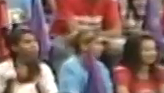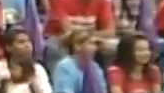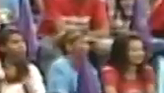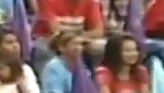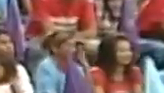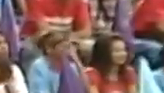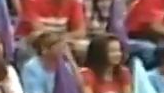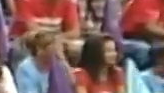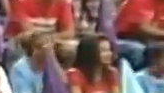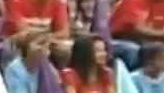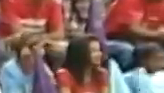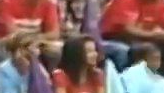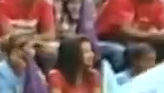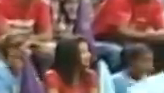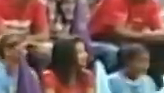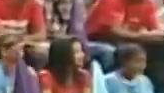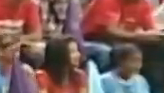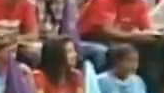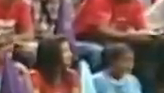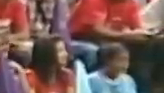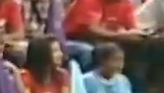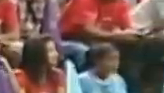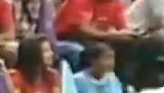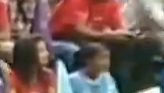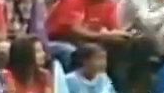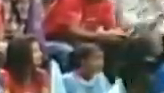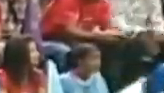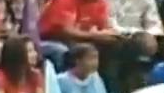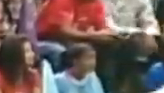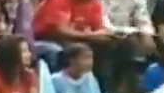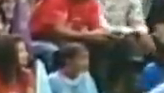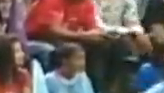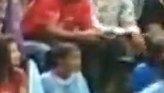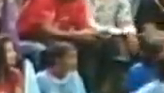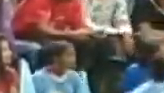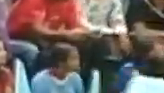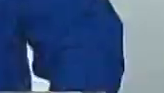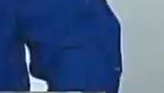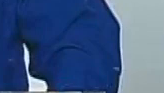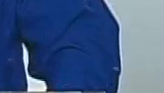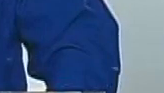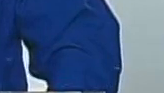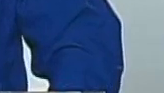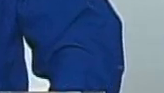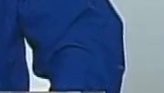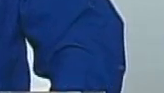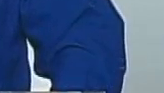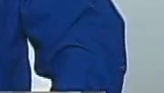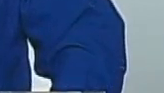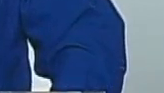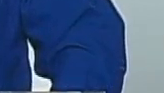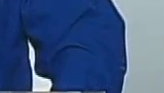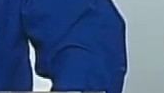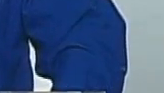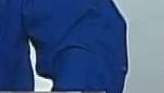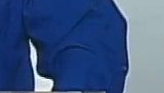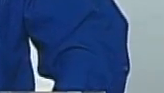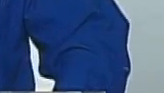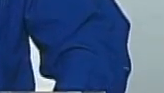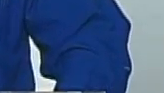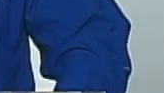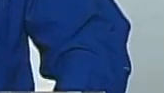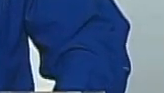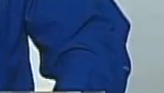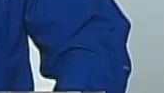se van a medir internamente en la oposición venezolana, pero además lo retaba usted a un debate público